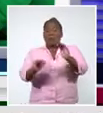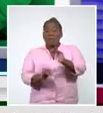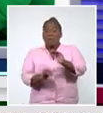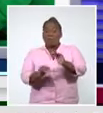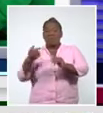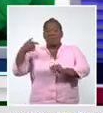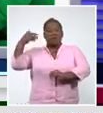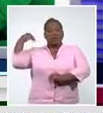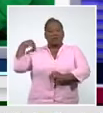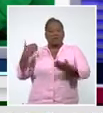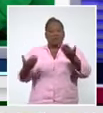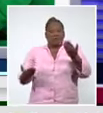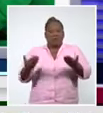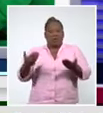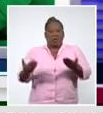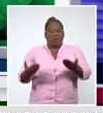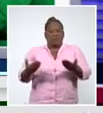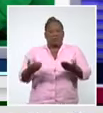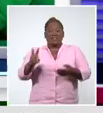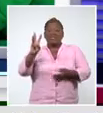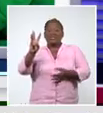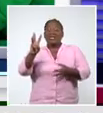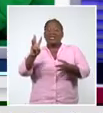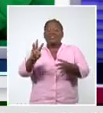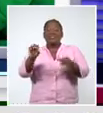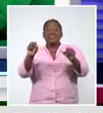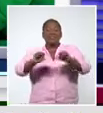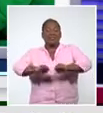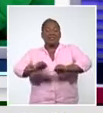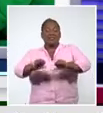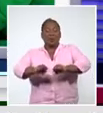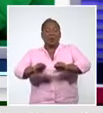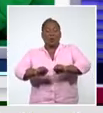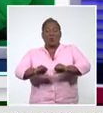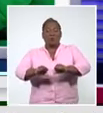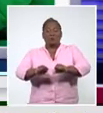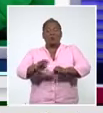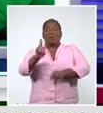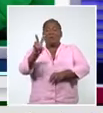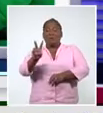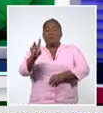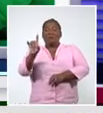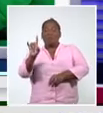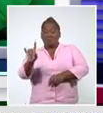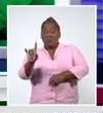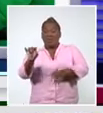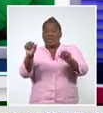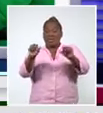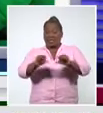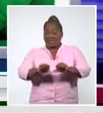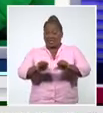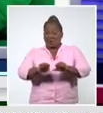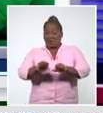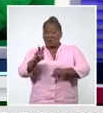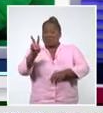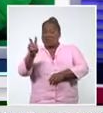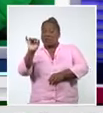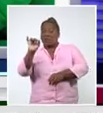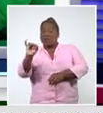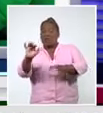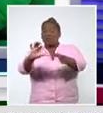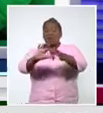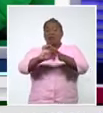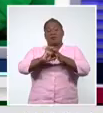pero se incrementa 3 críticos más. Estamos hablando de 29 críticos y 26 graves que sí